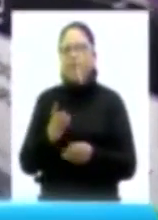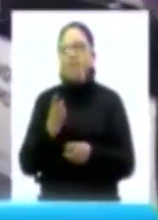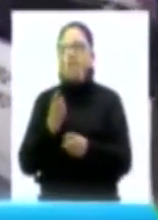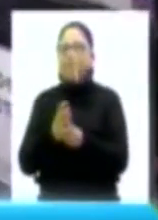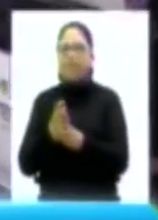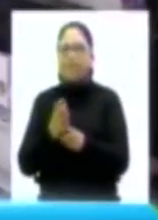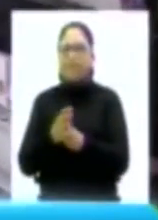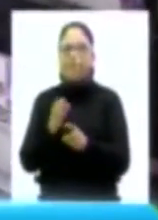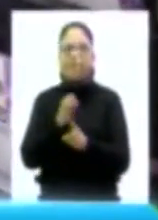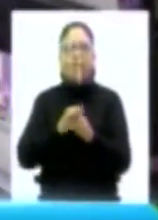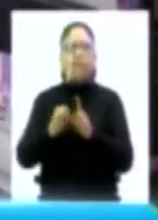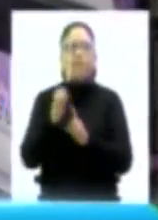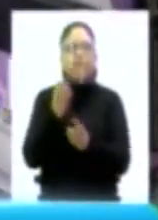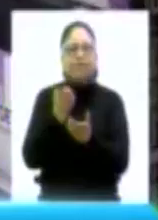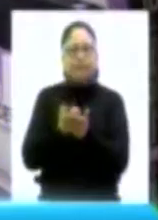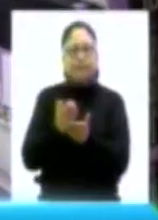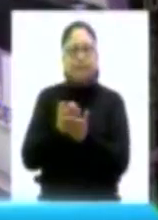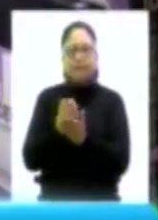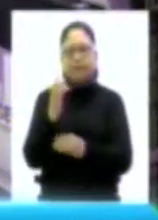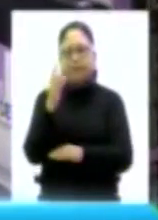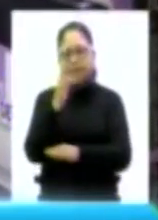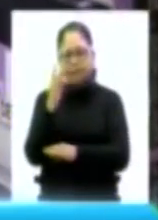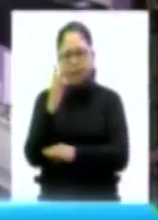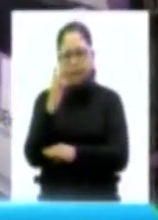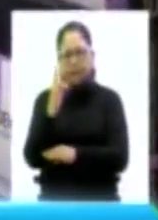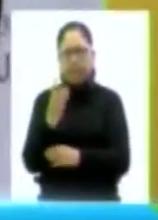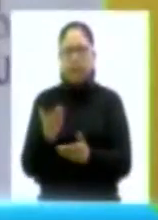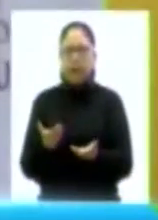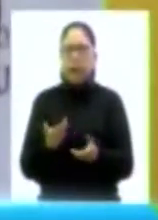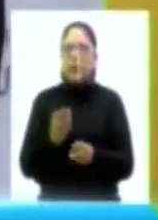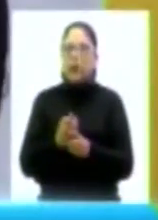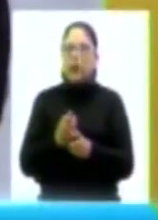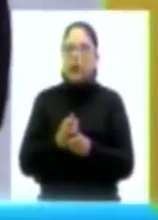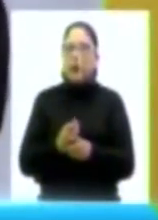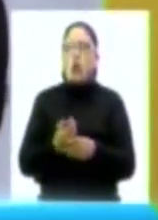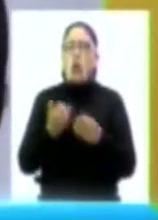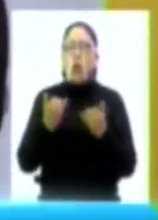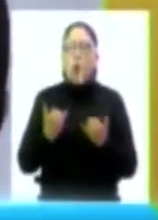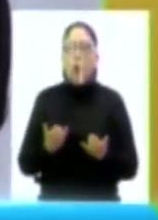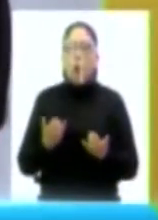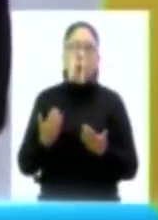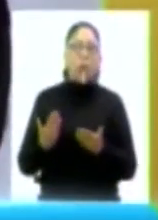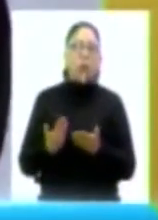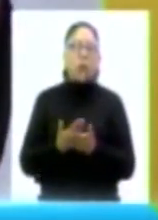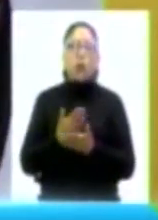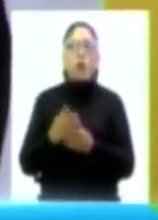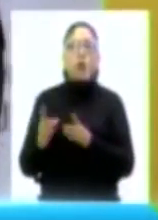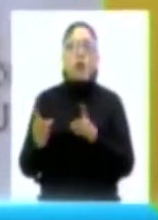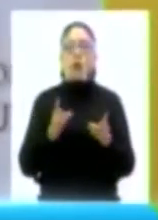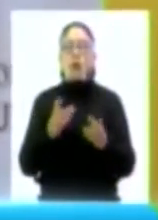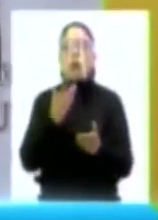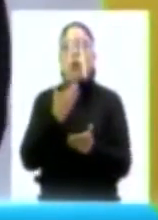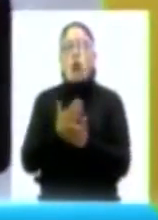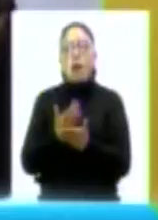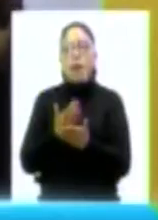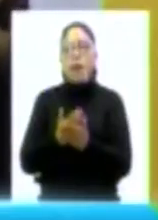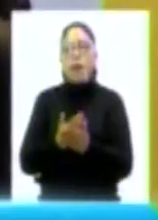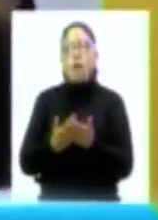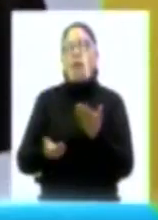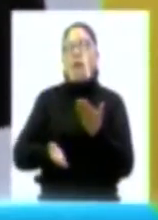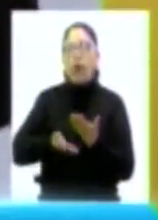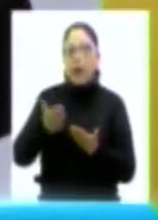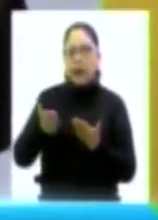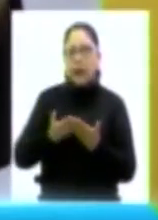también económica de nuestro país. Hoy tenemos una prueba fácil,